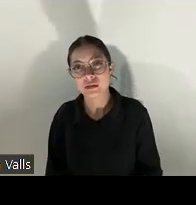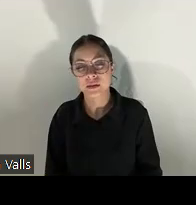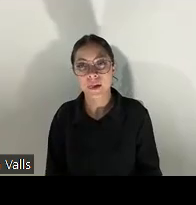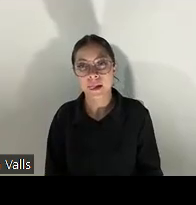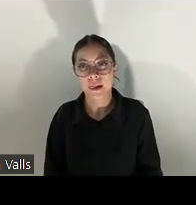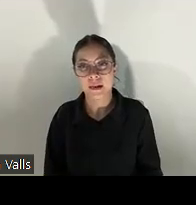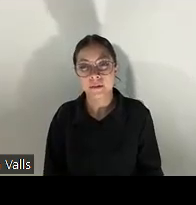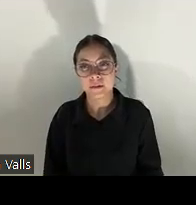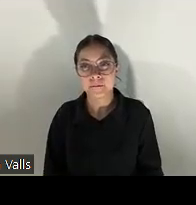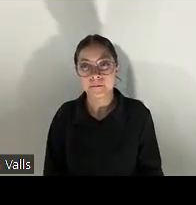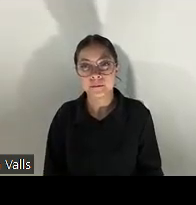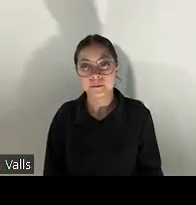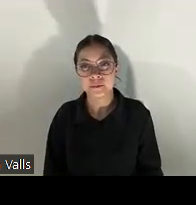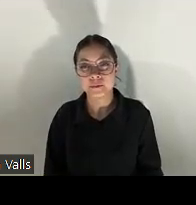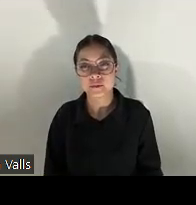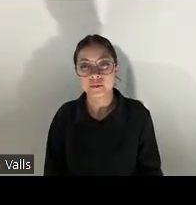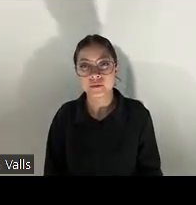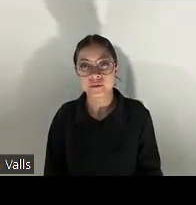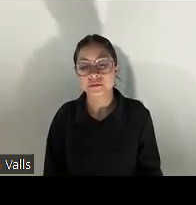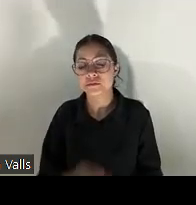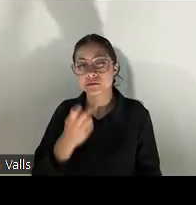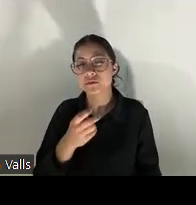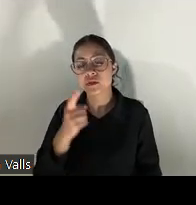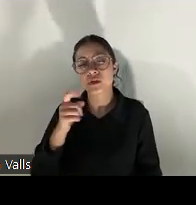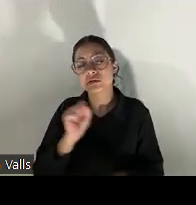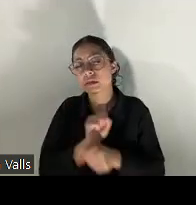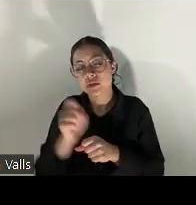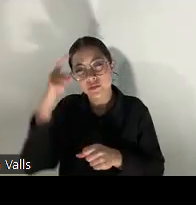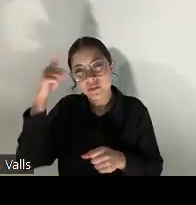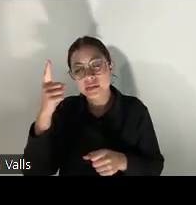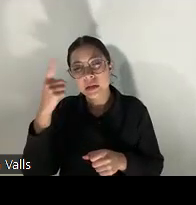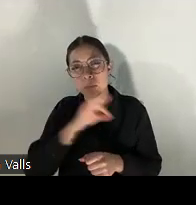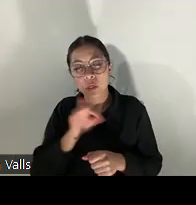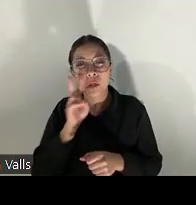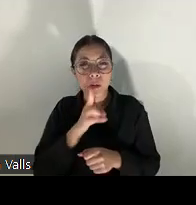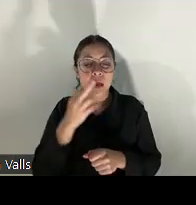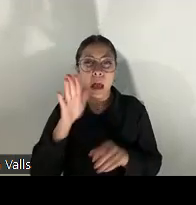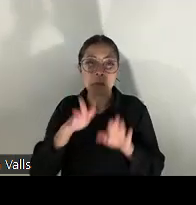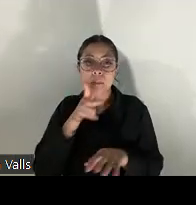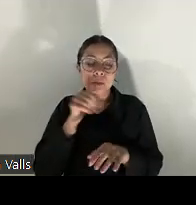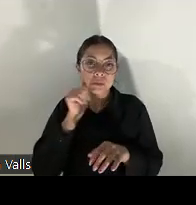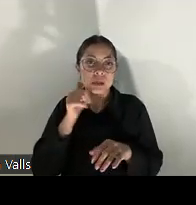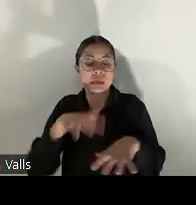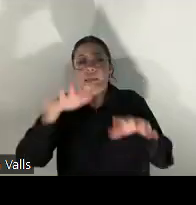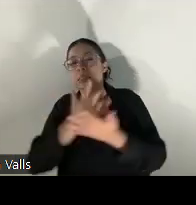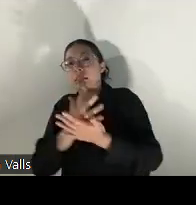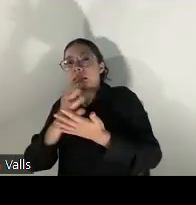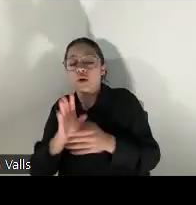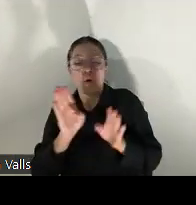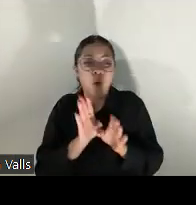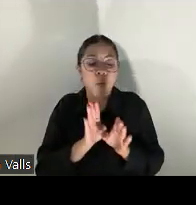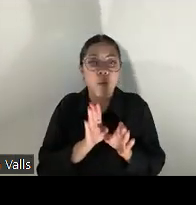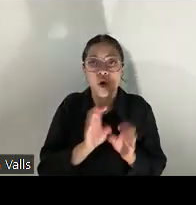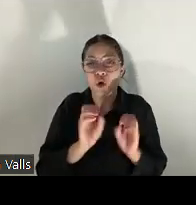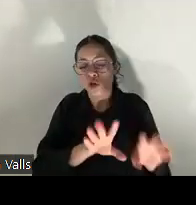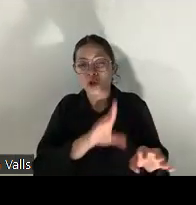Esta es una forma muy, muy sencilla de llevar, a veces como que los papás se escandalizan un poquito de que dejemos que el niño